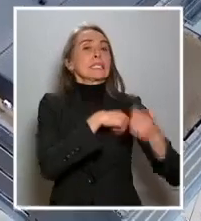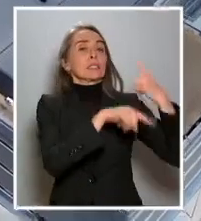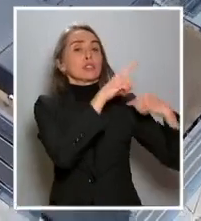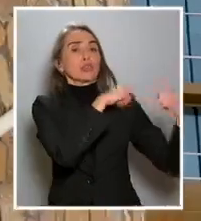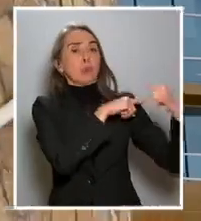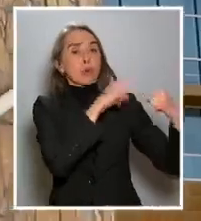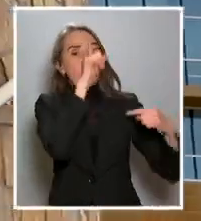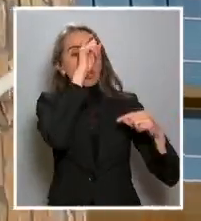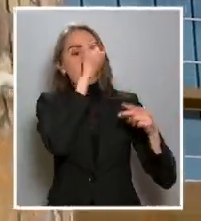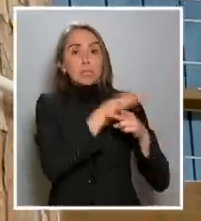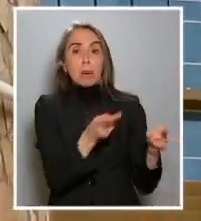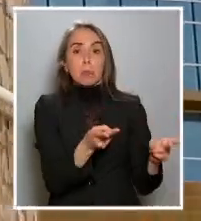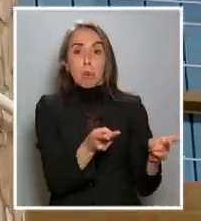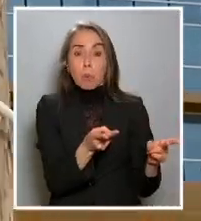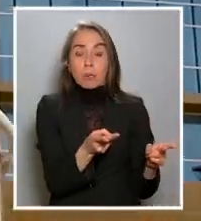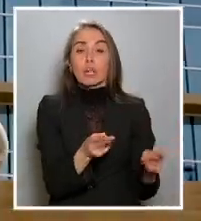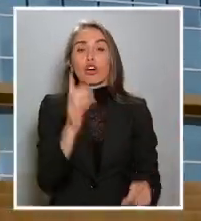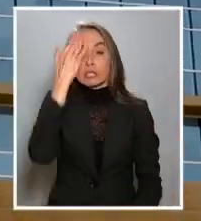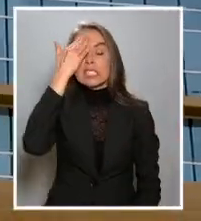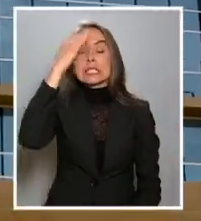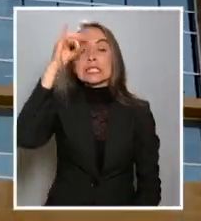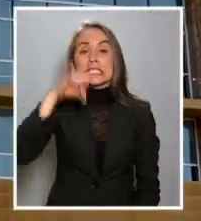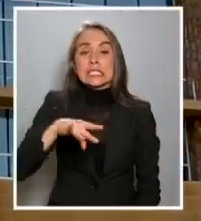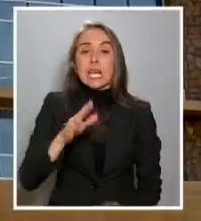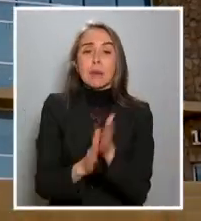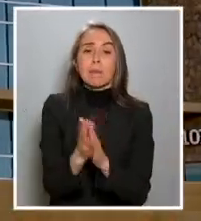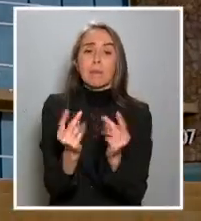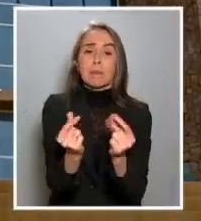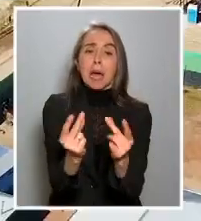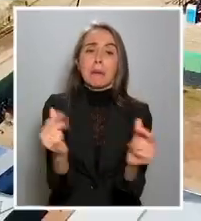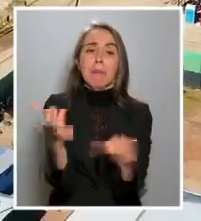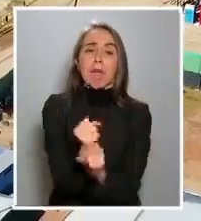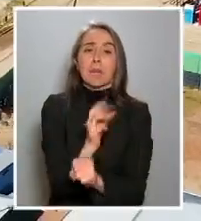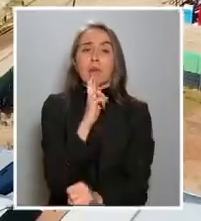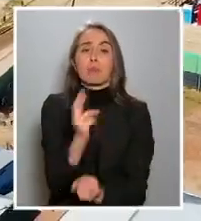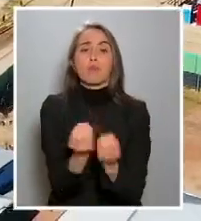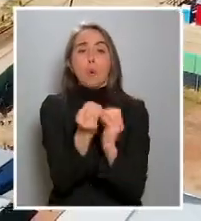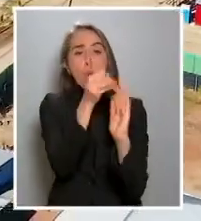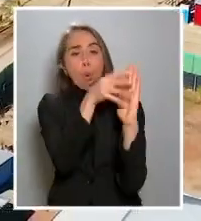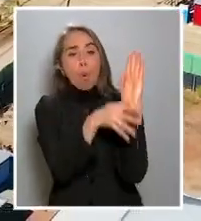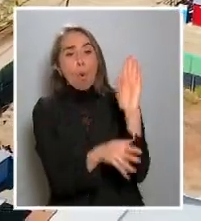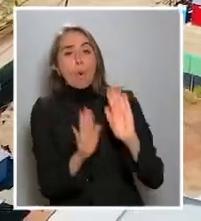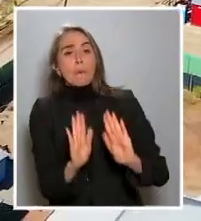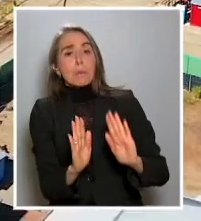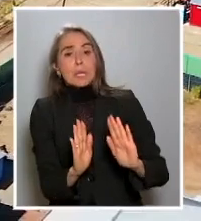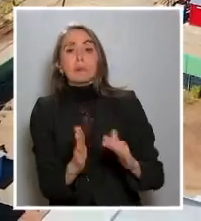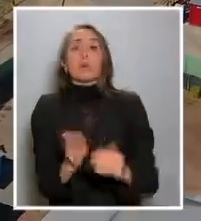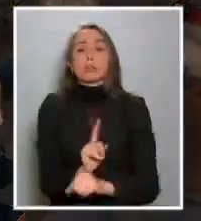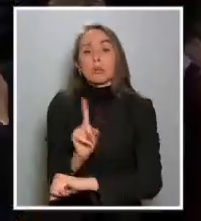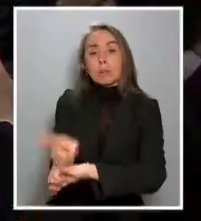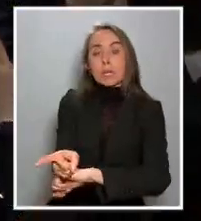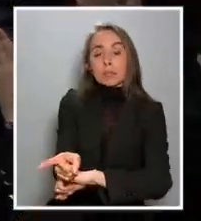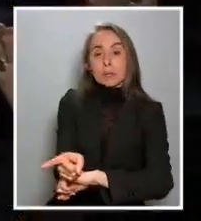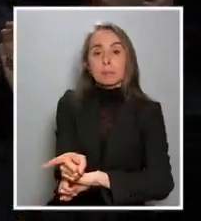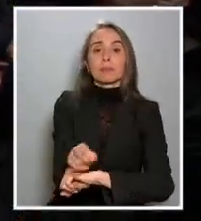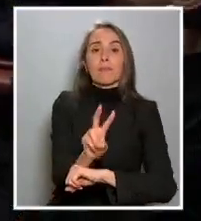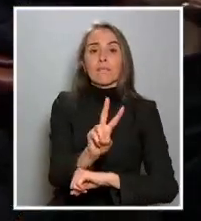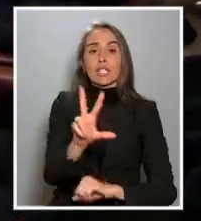del sistema público, pero sé que tenemos que acelerar más la respuesta. Por eso he instruido que se